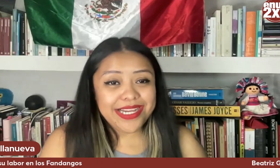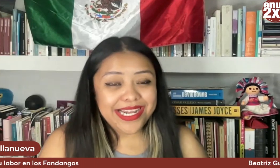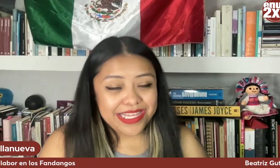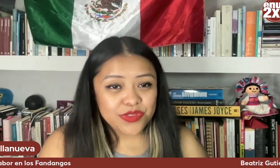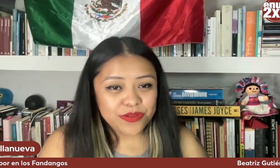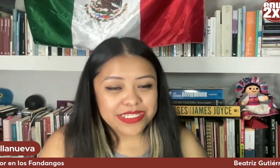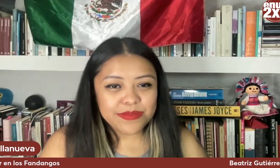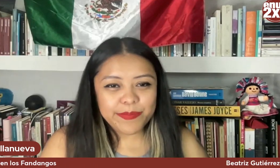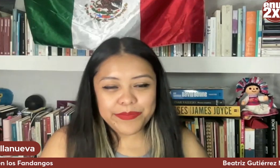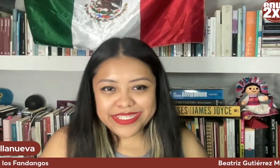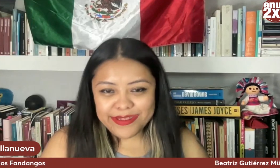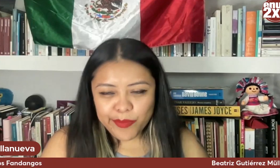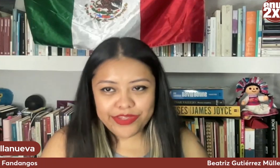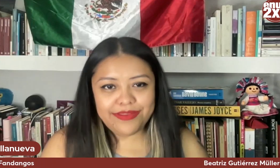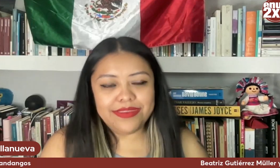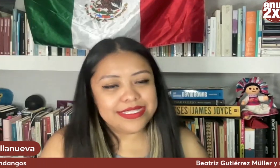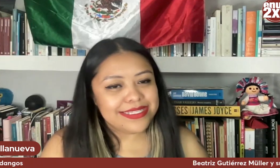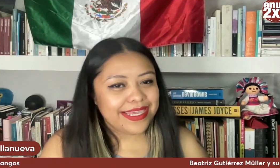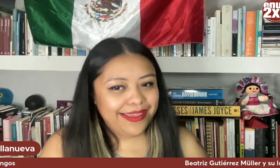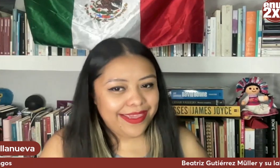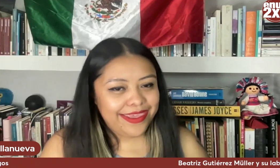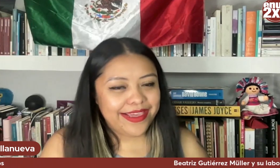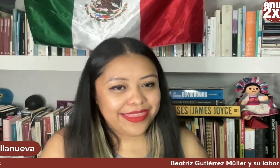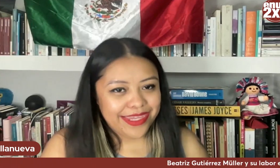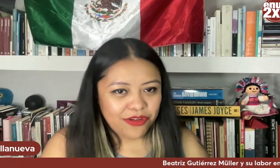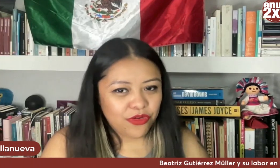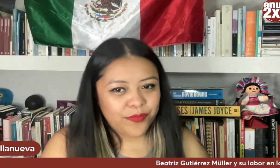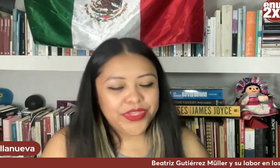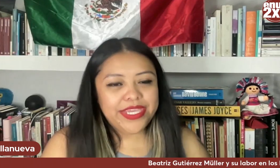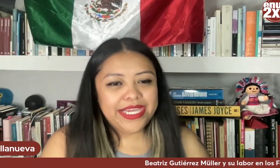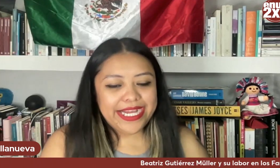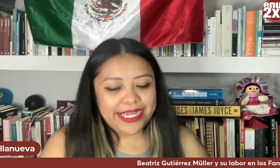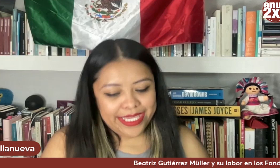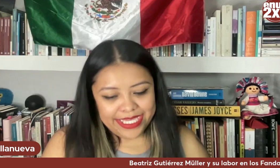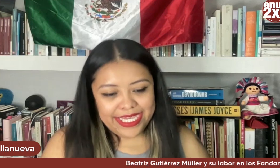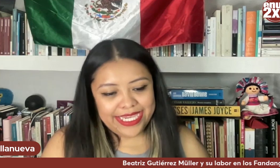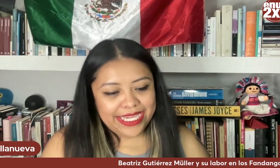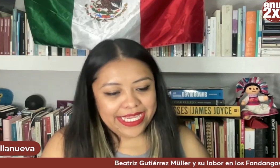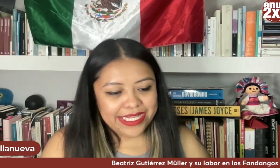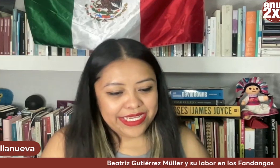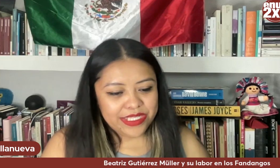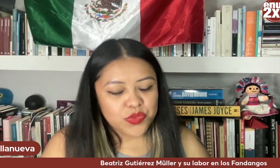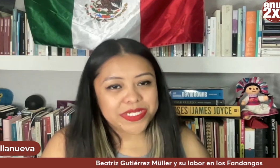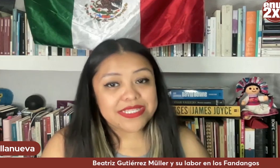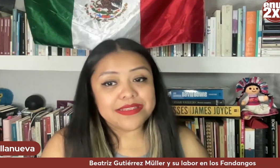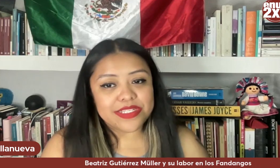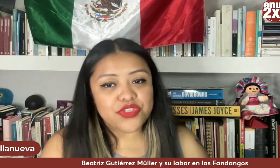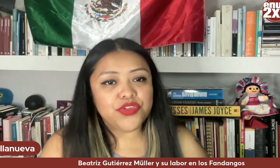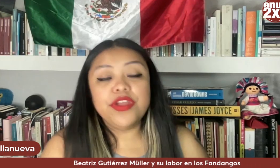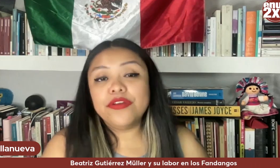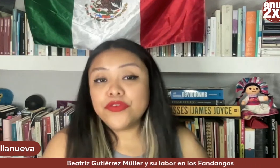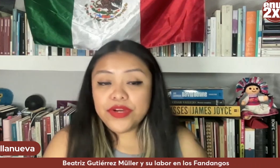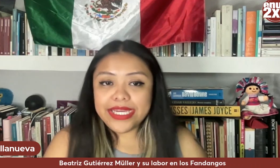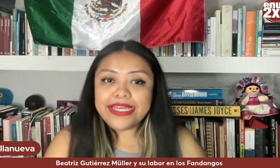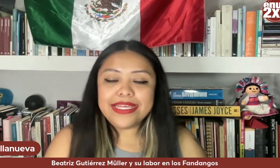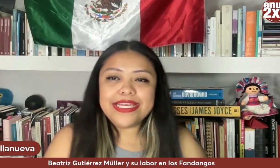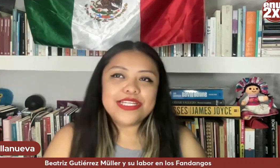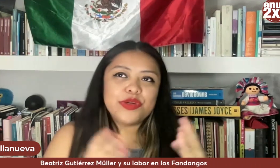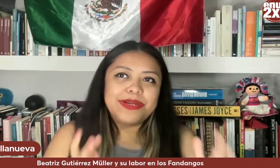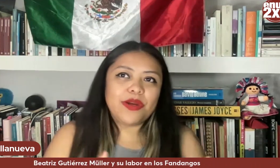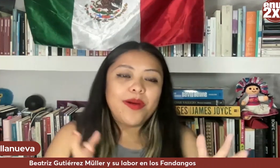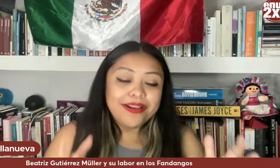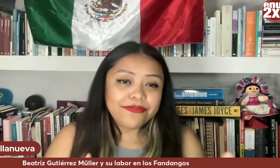que una de las cosas más importantes que ella dijo ahí en su presentación